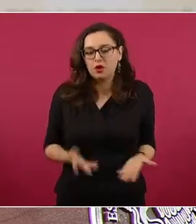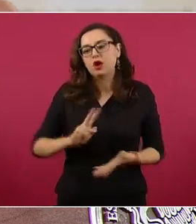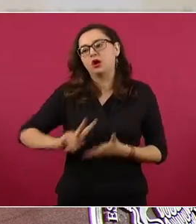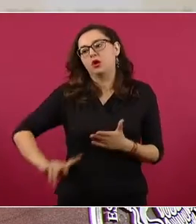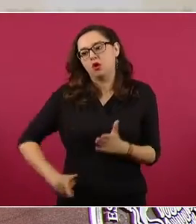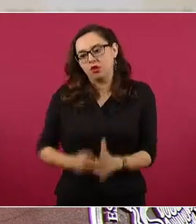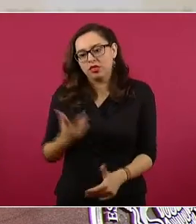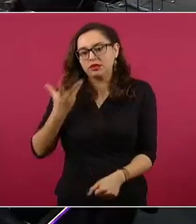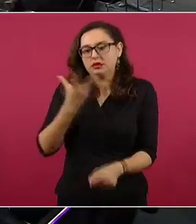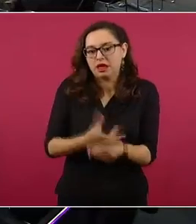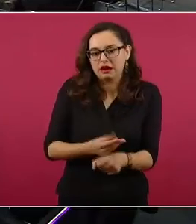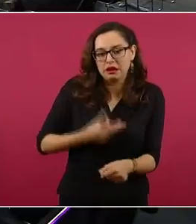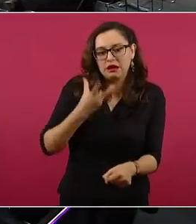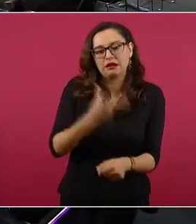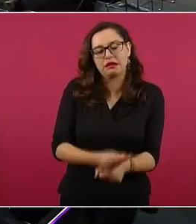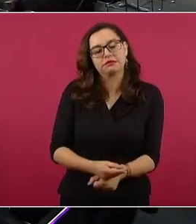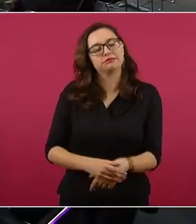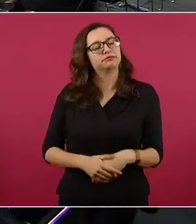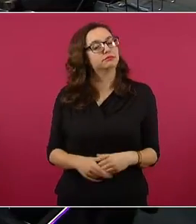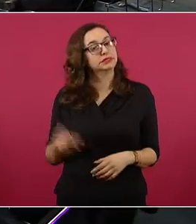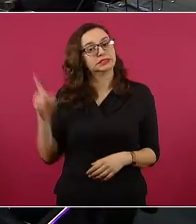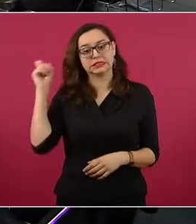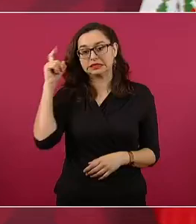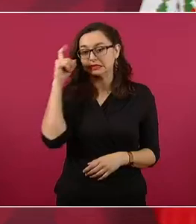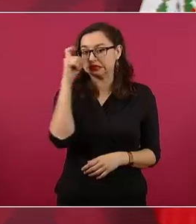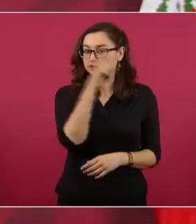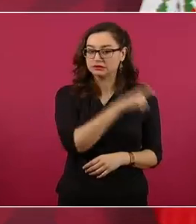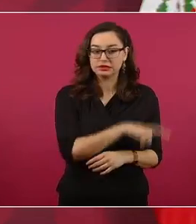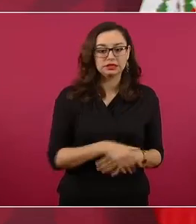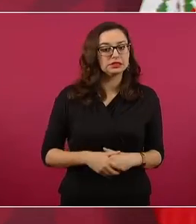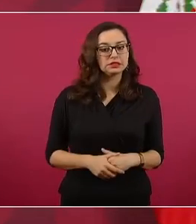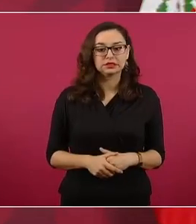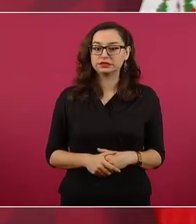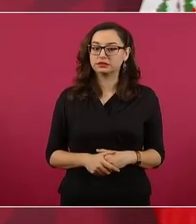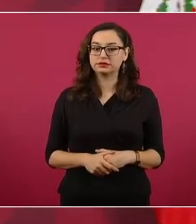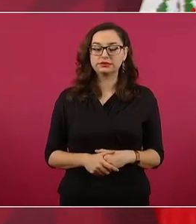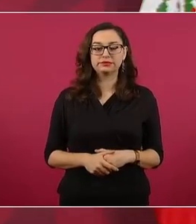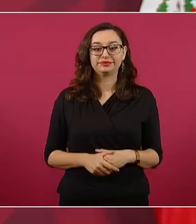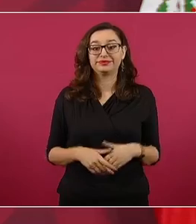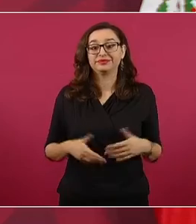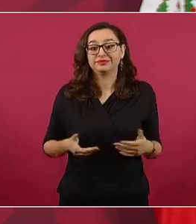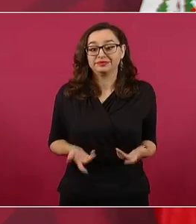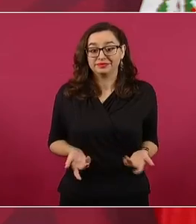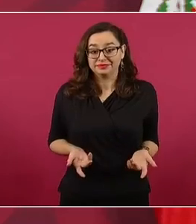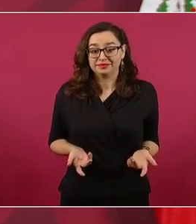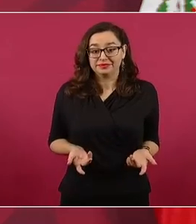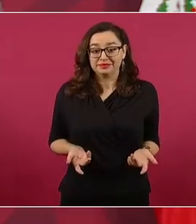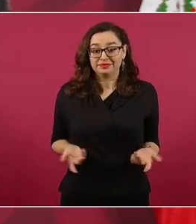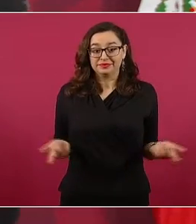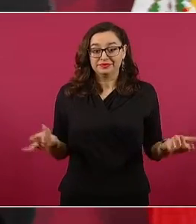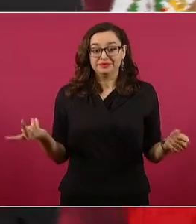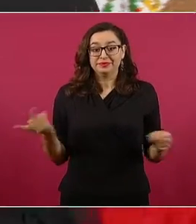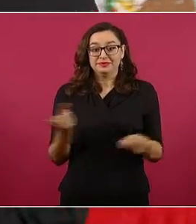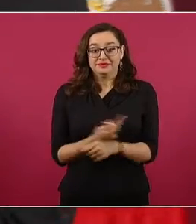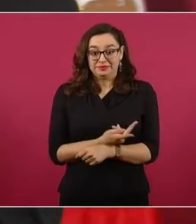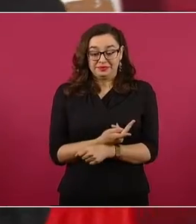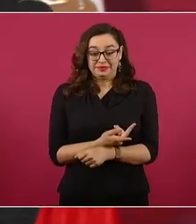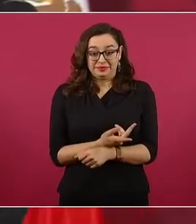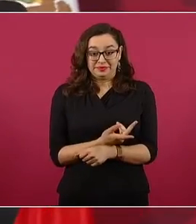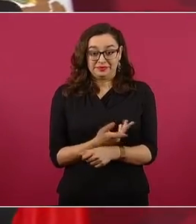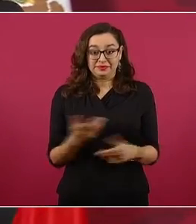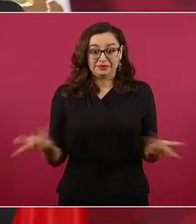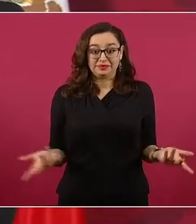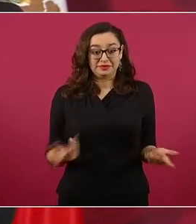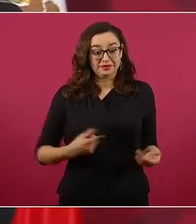avanzaron muchísimo y llegaron al extremo de que las leyes no las hacían los